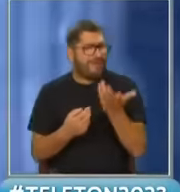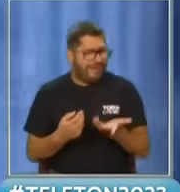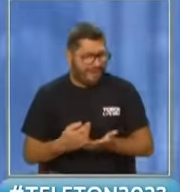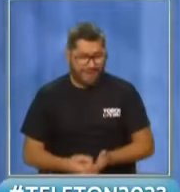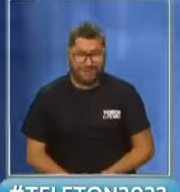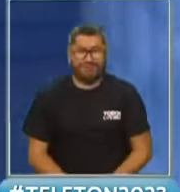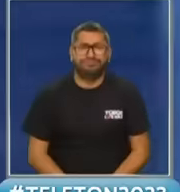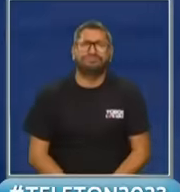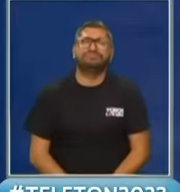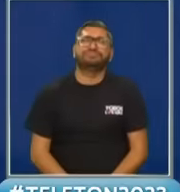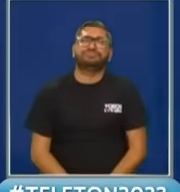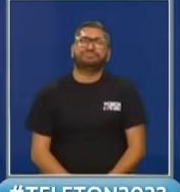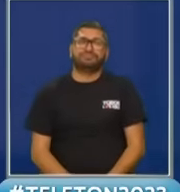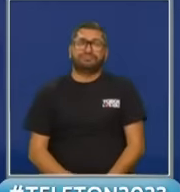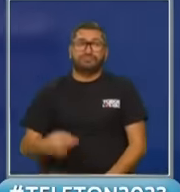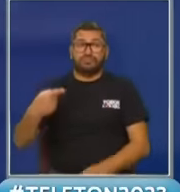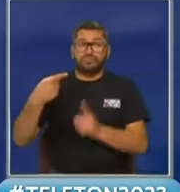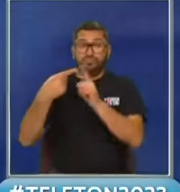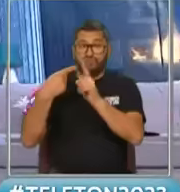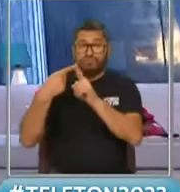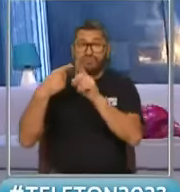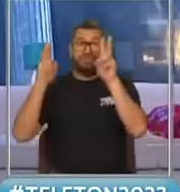Lo del aeropuerto.